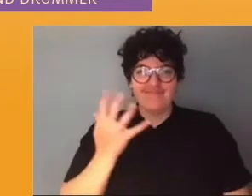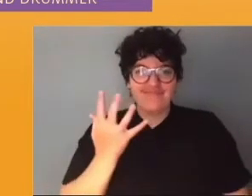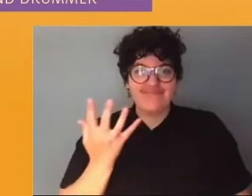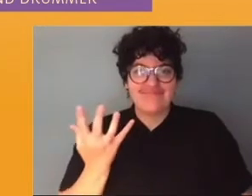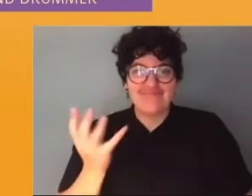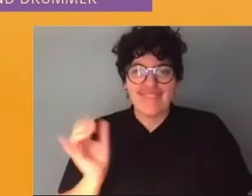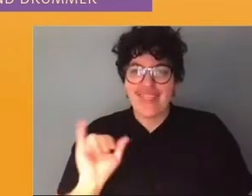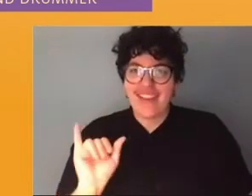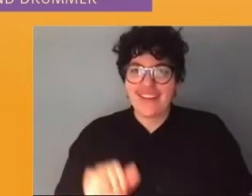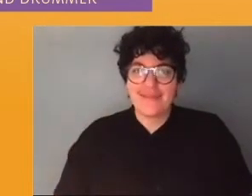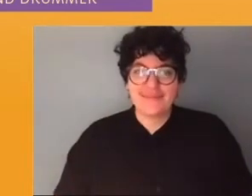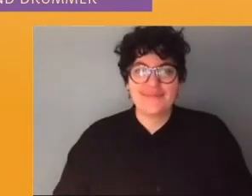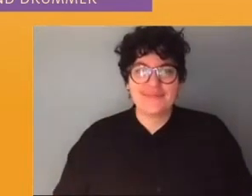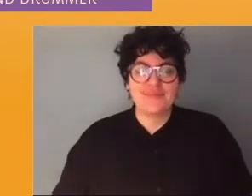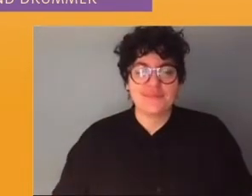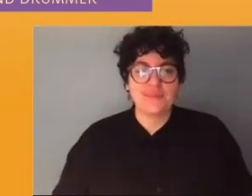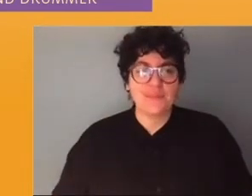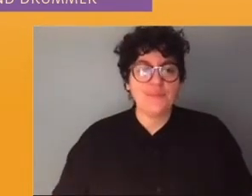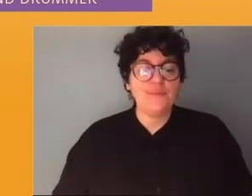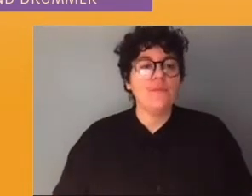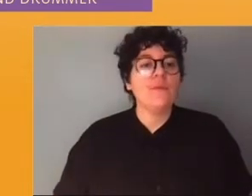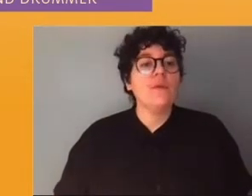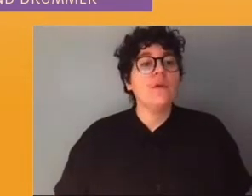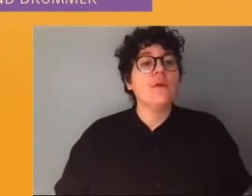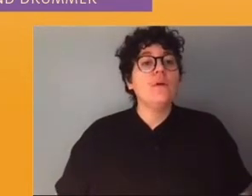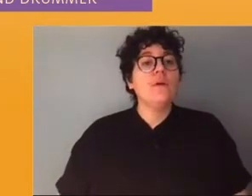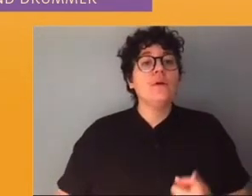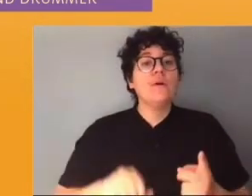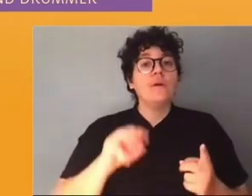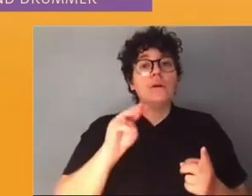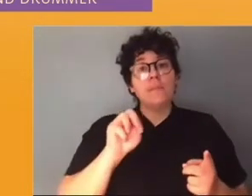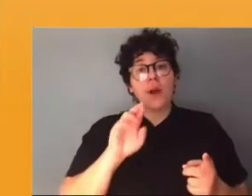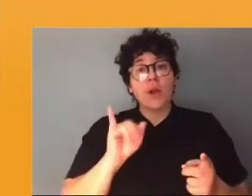¿cómo es así en su tradición?